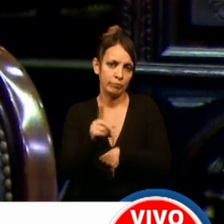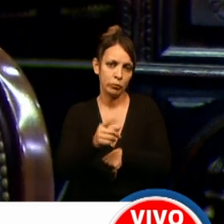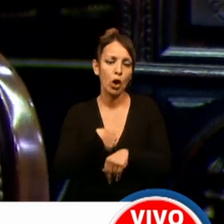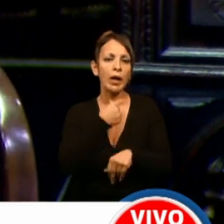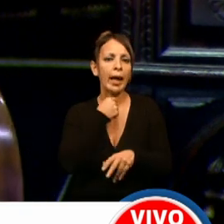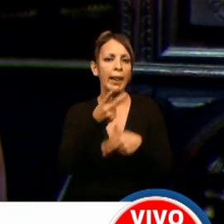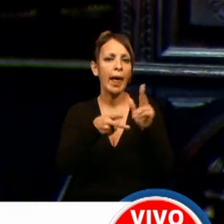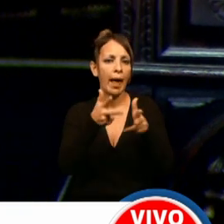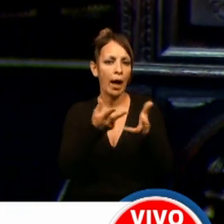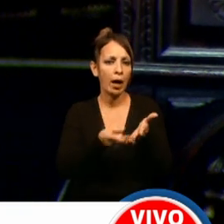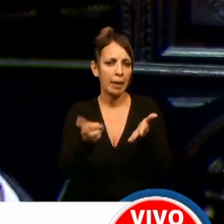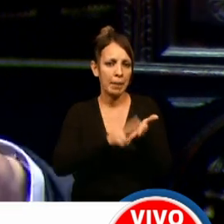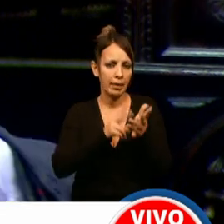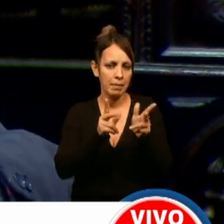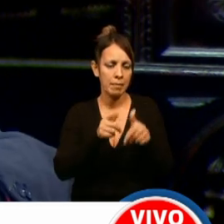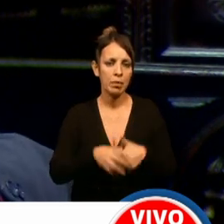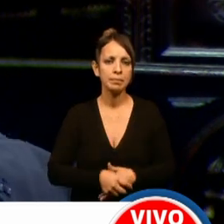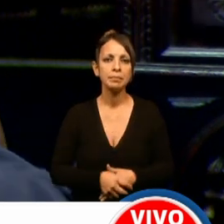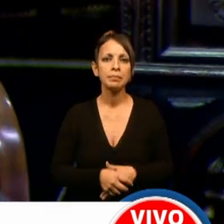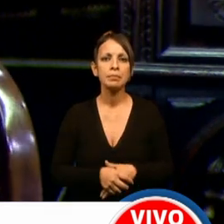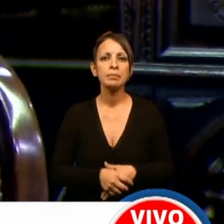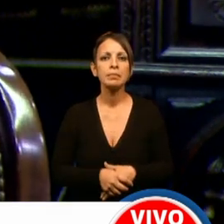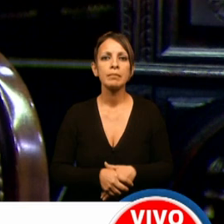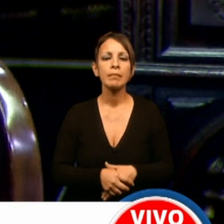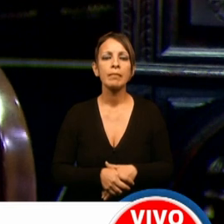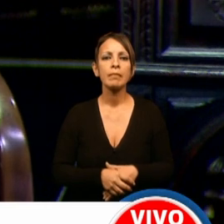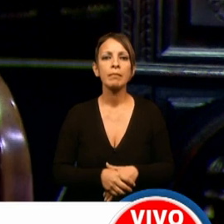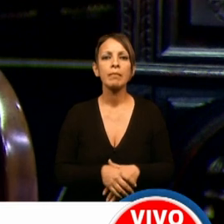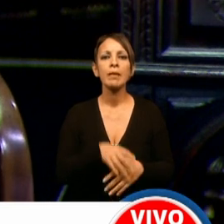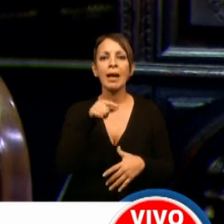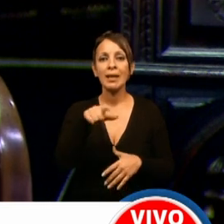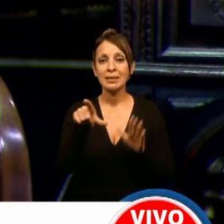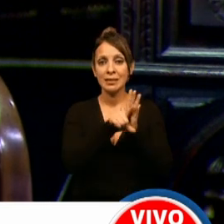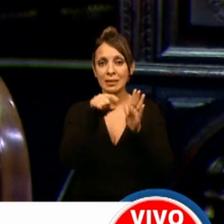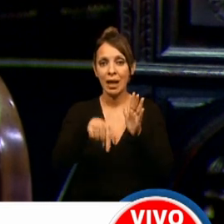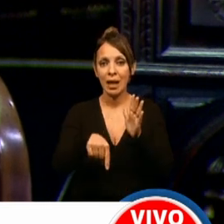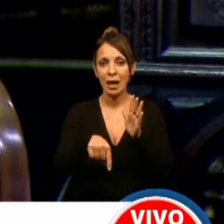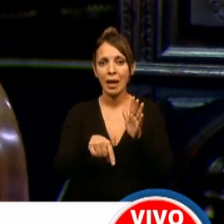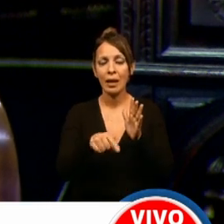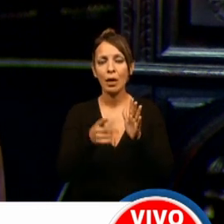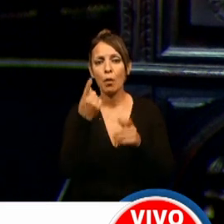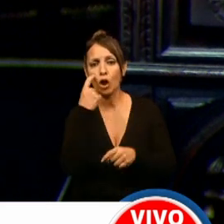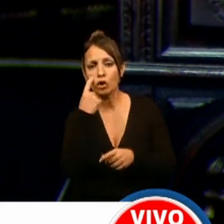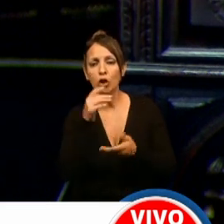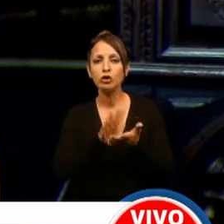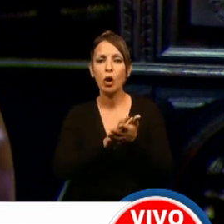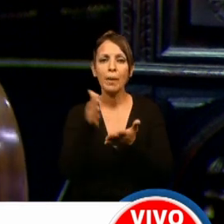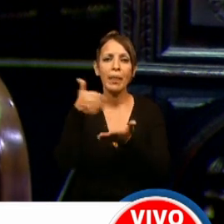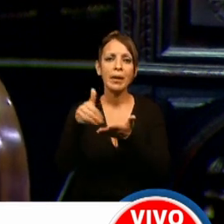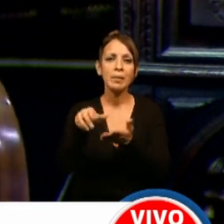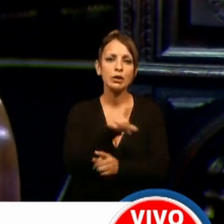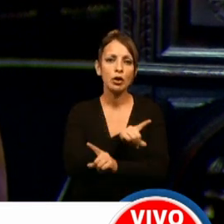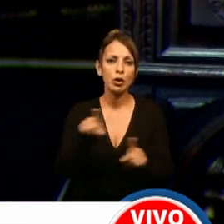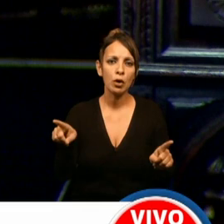a ellos la verdad es que más allá de regular la no discriminación contra el colectivo trans